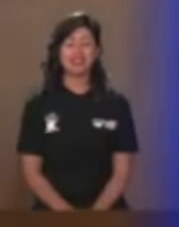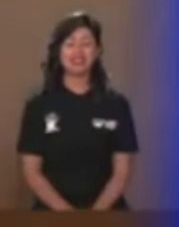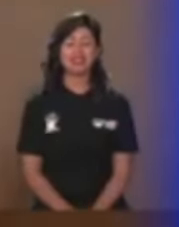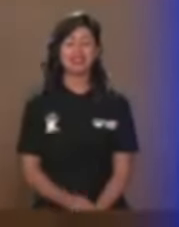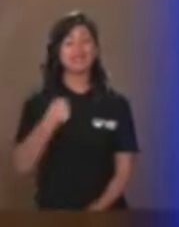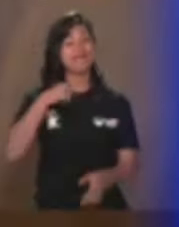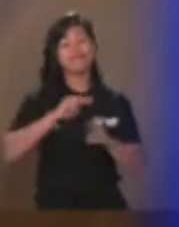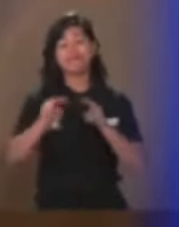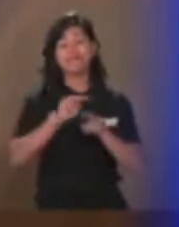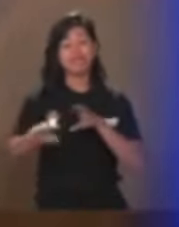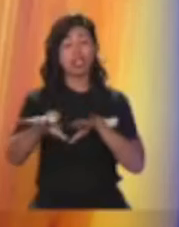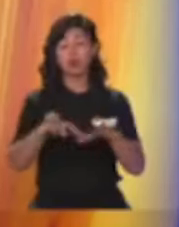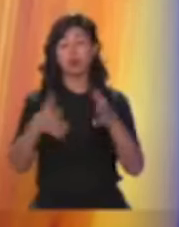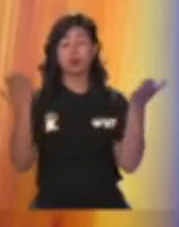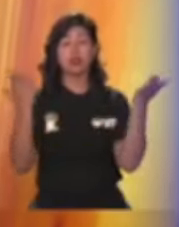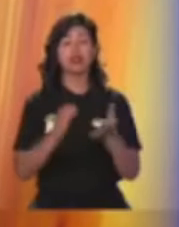las cosas.